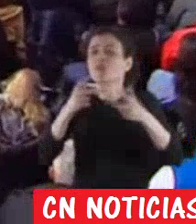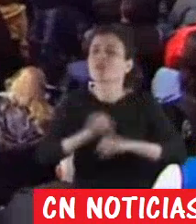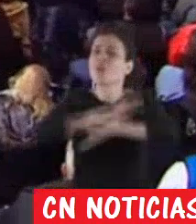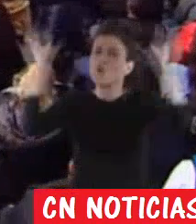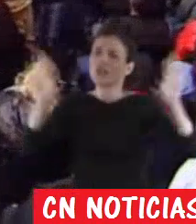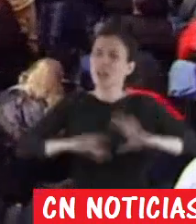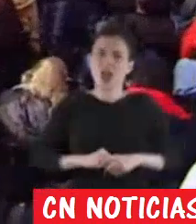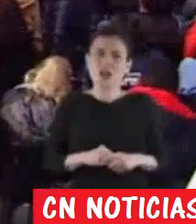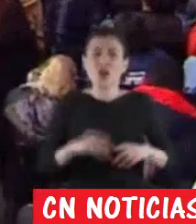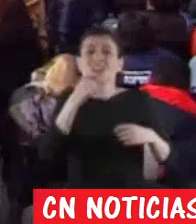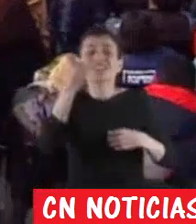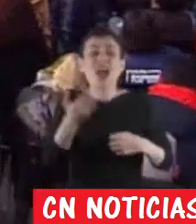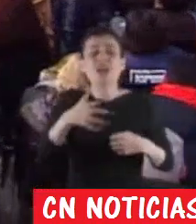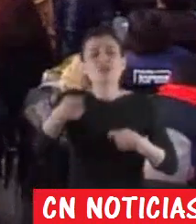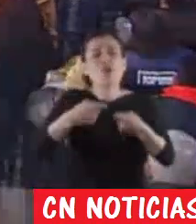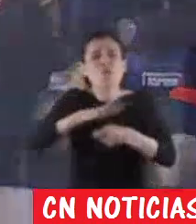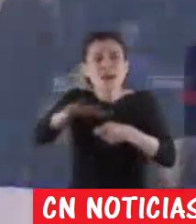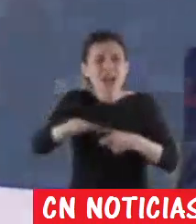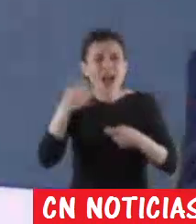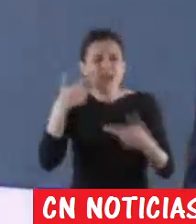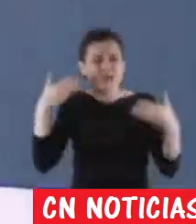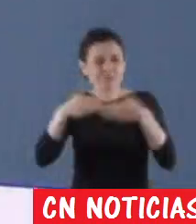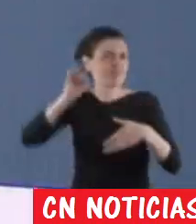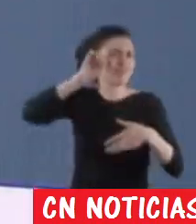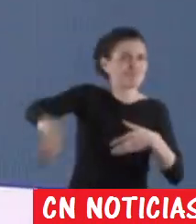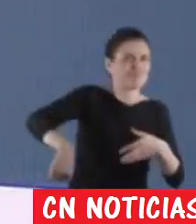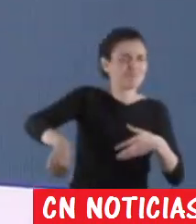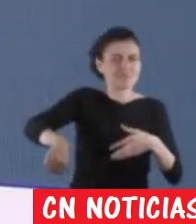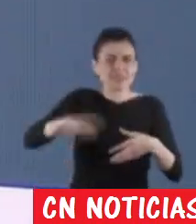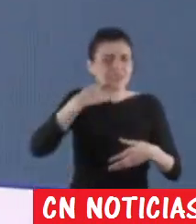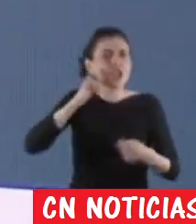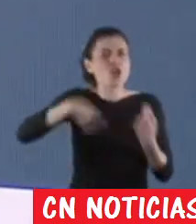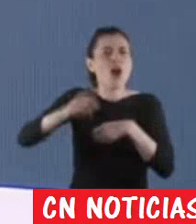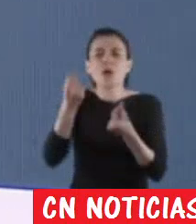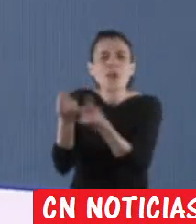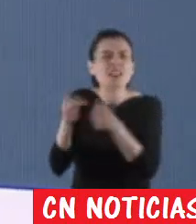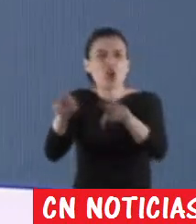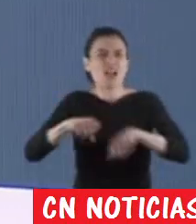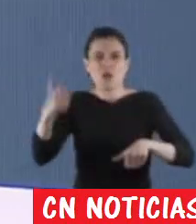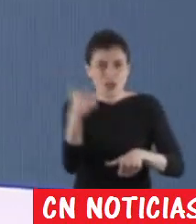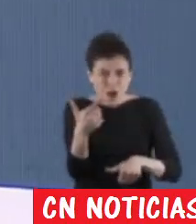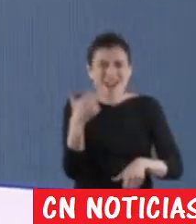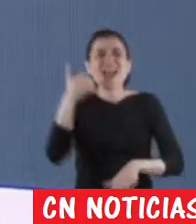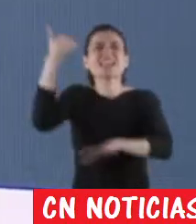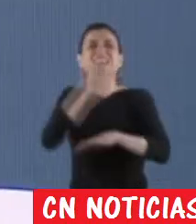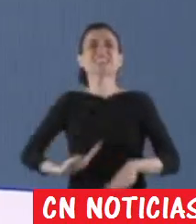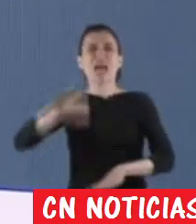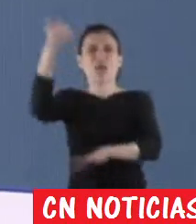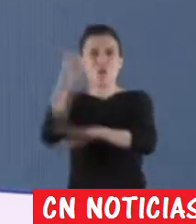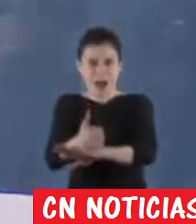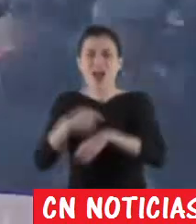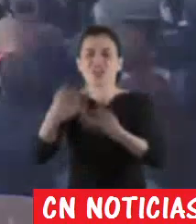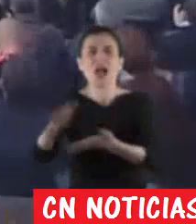bien claro. Donde el mercado no llega, tiene que estar el Estado. Donde el mercado no ve rentabilidad